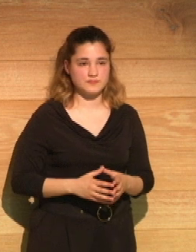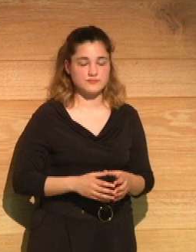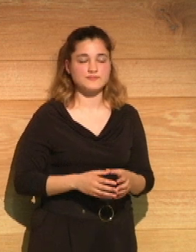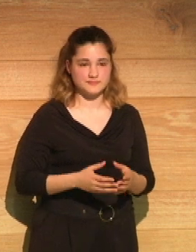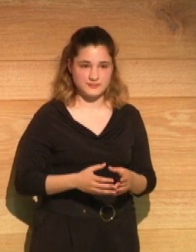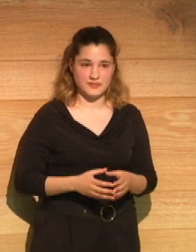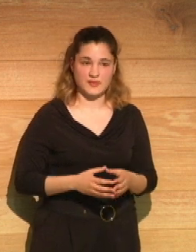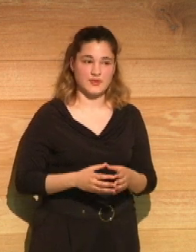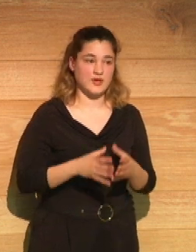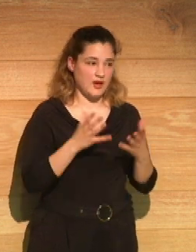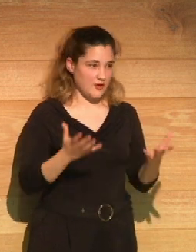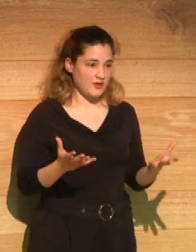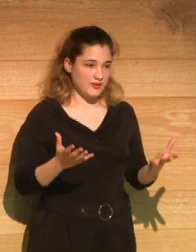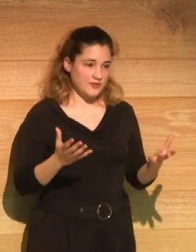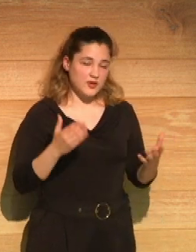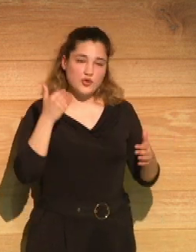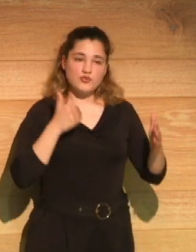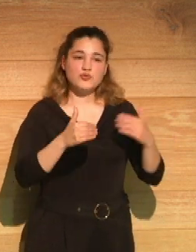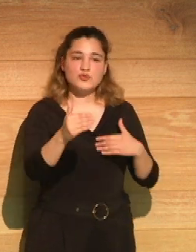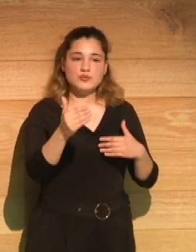Ahora, ¿qué nos trae el futuro?